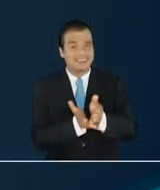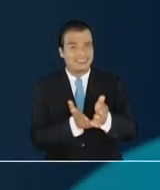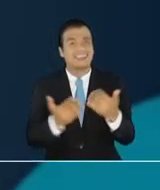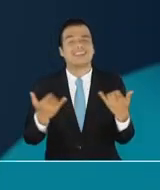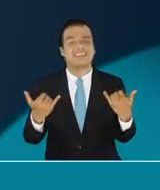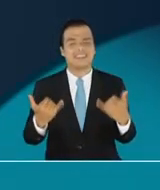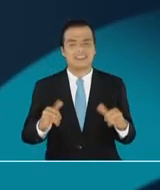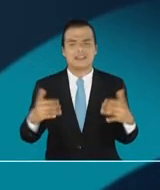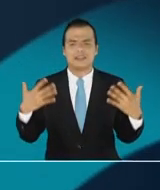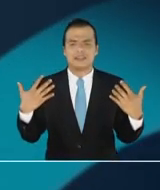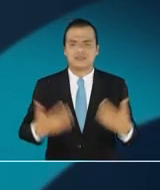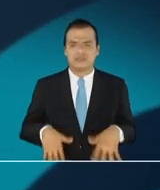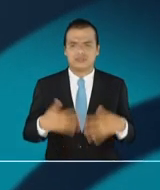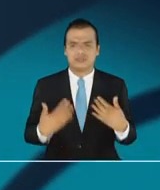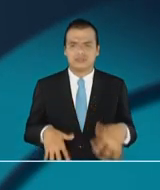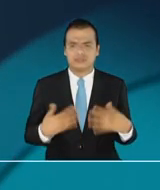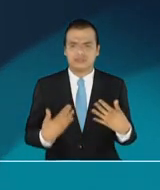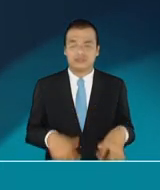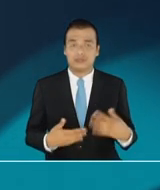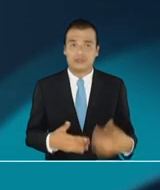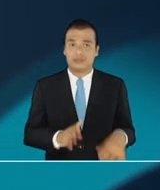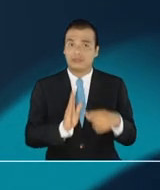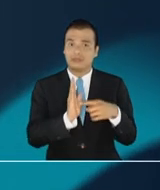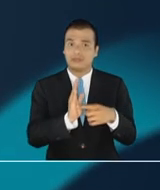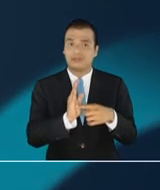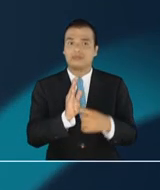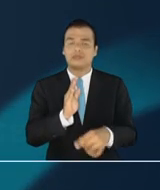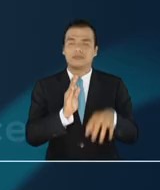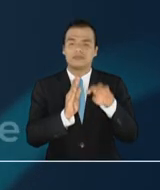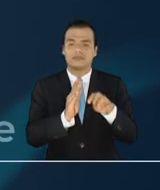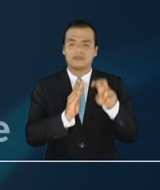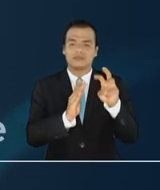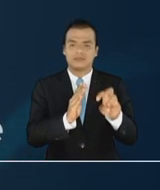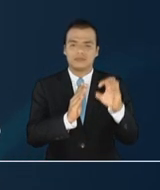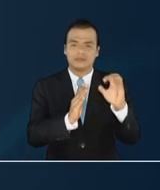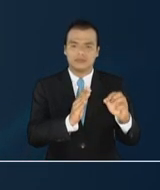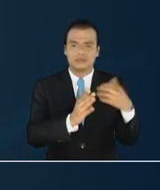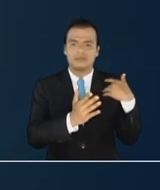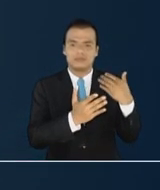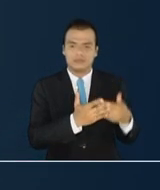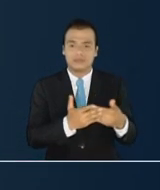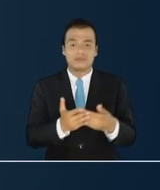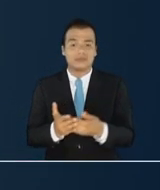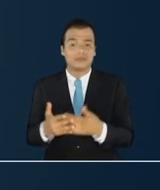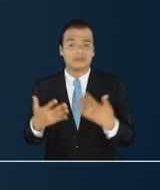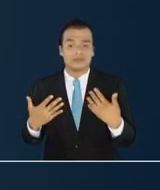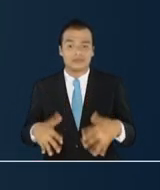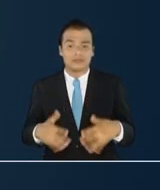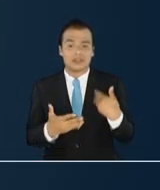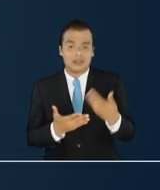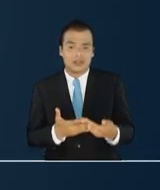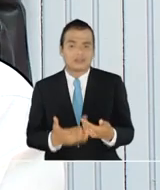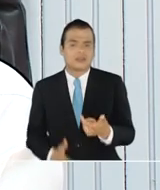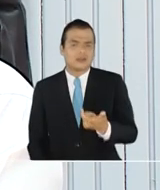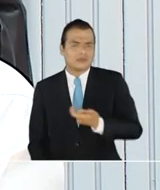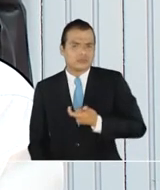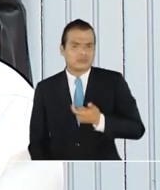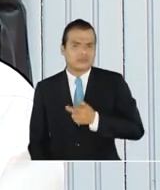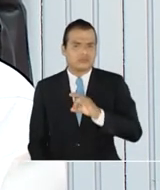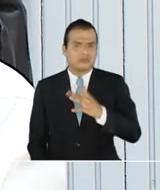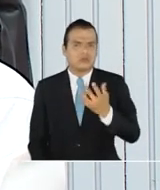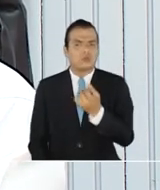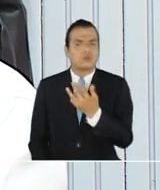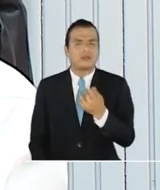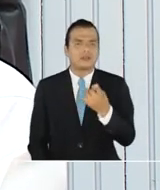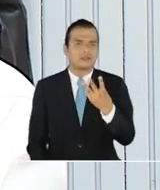Mejía para Colombia arrojan 12 participaciones paralímpicas 13 medallas de oro de plata y 40 de bronce o sea lo que